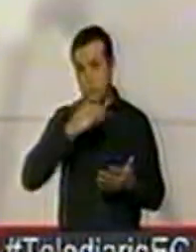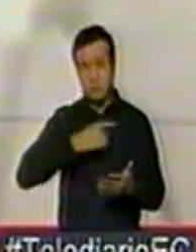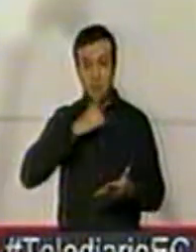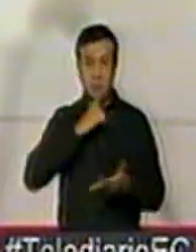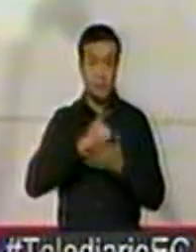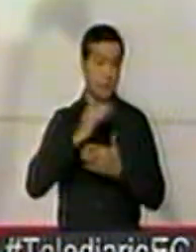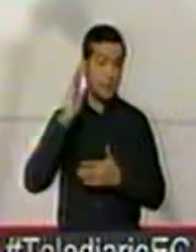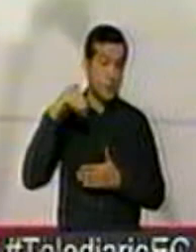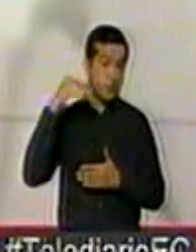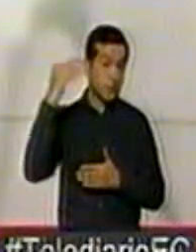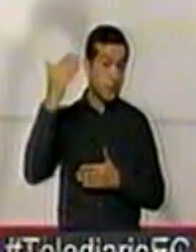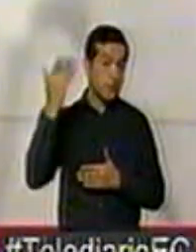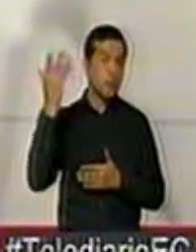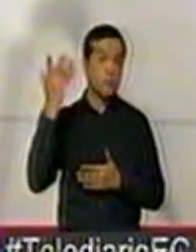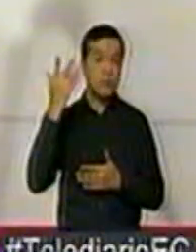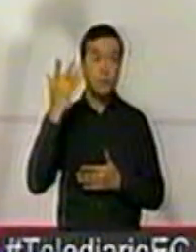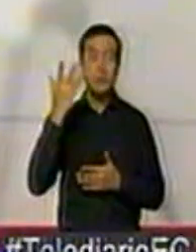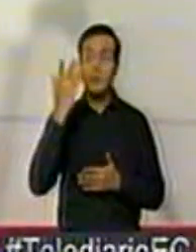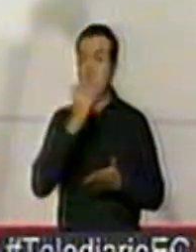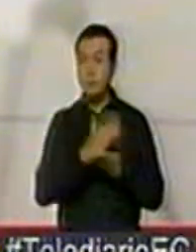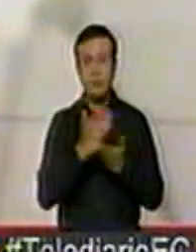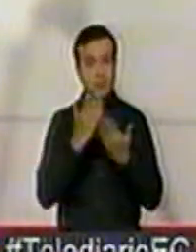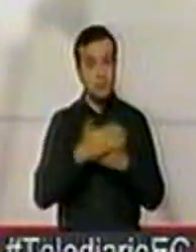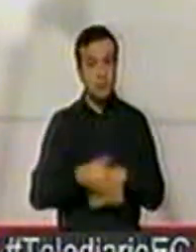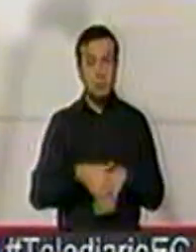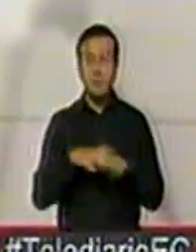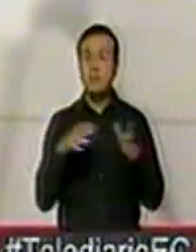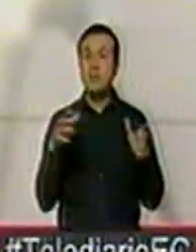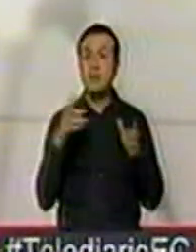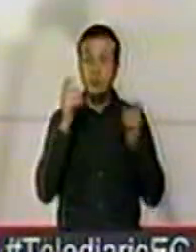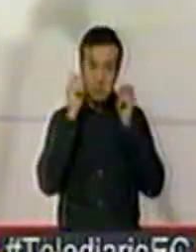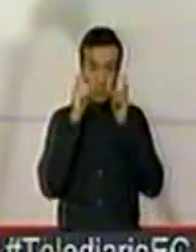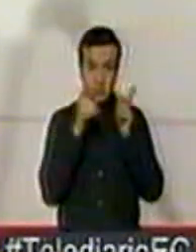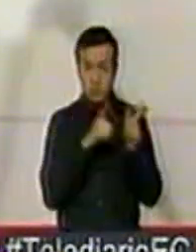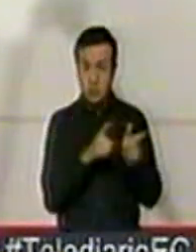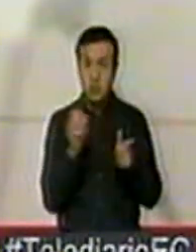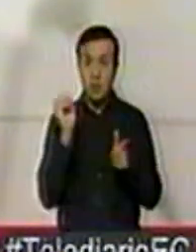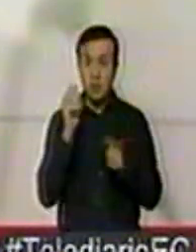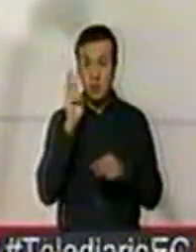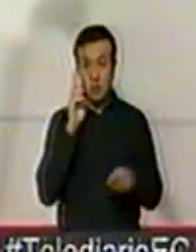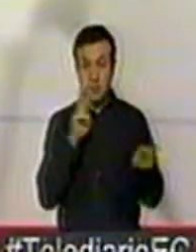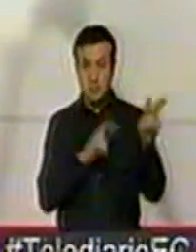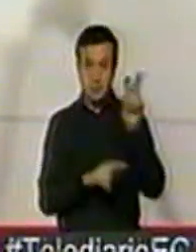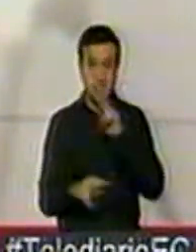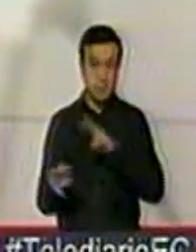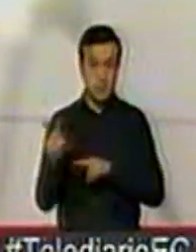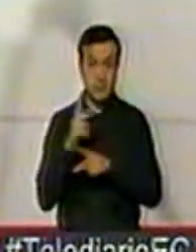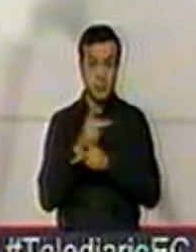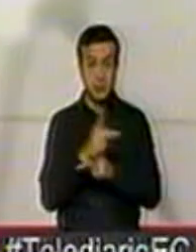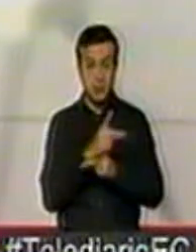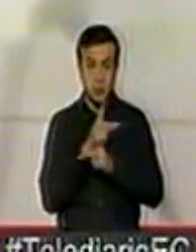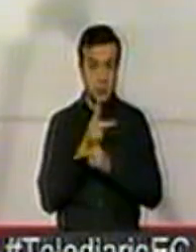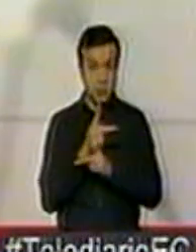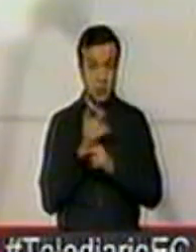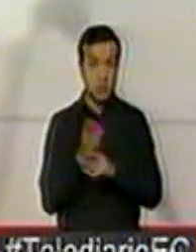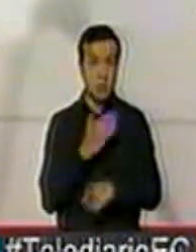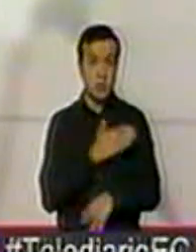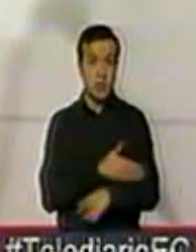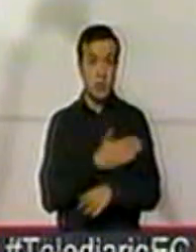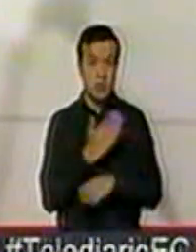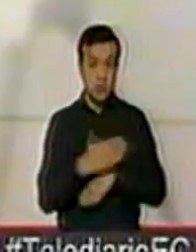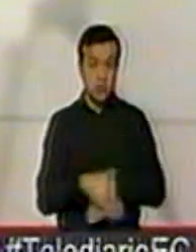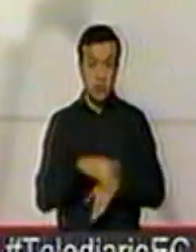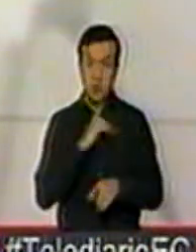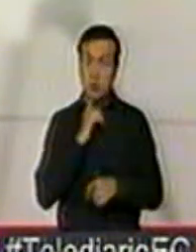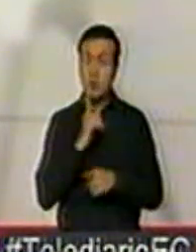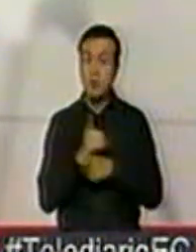después la tiraron abajo para vigilar o para analizar lo que hizo el Consejo anterior cuando ya estaba